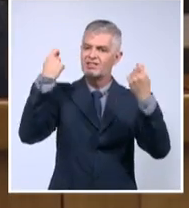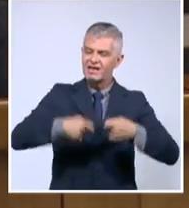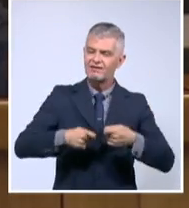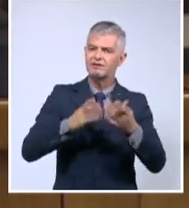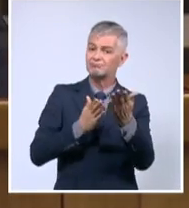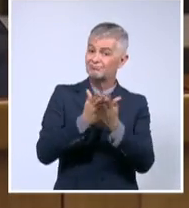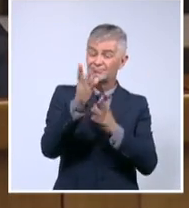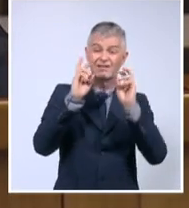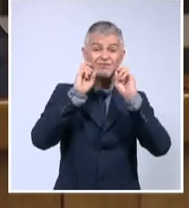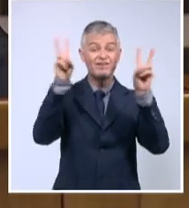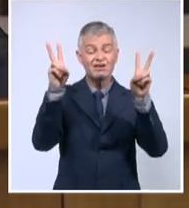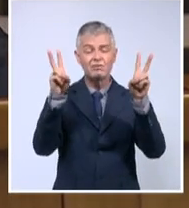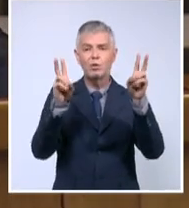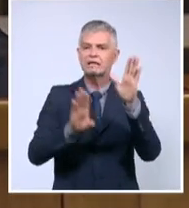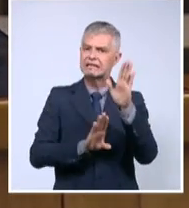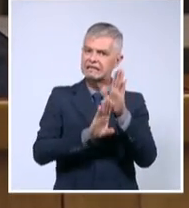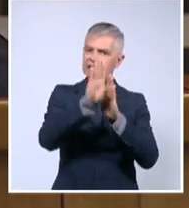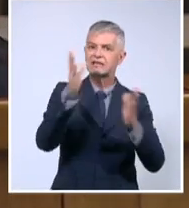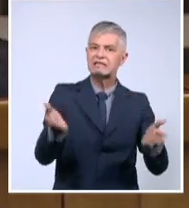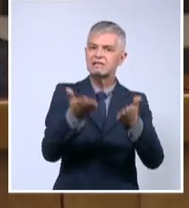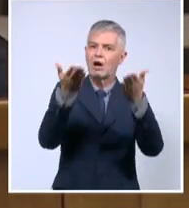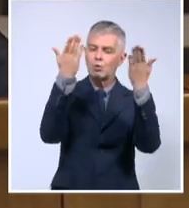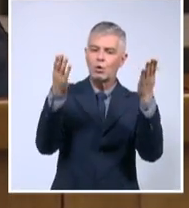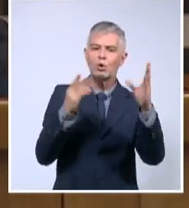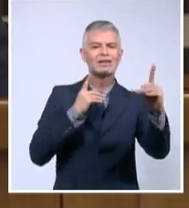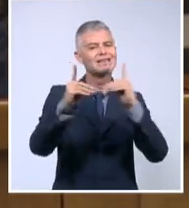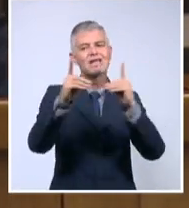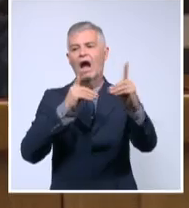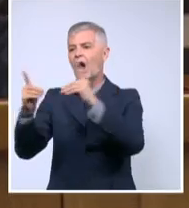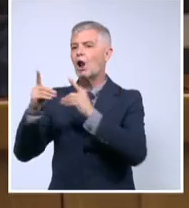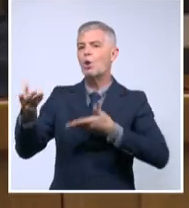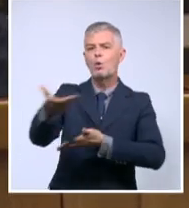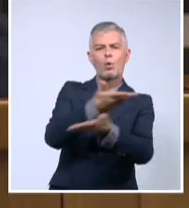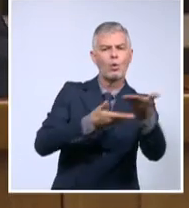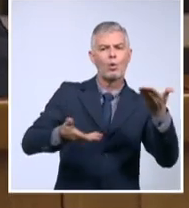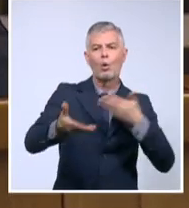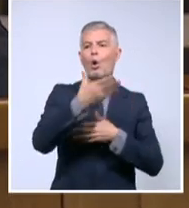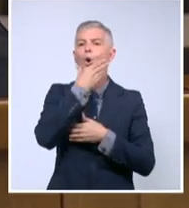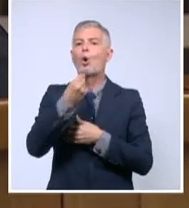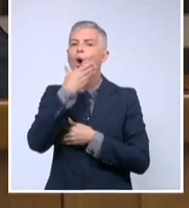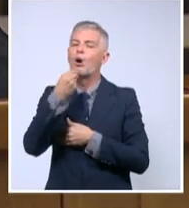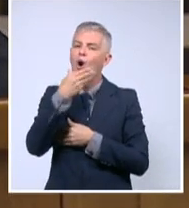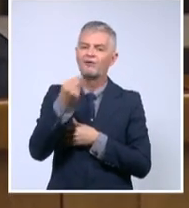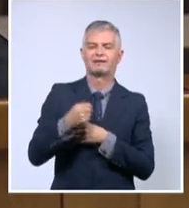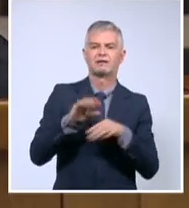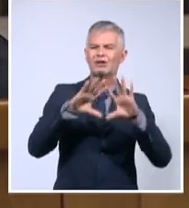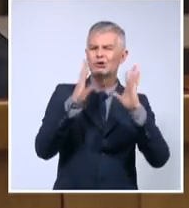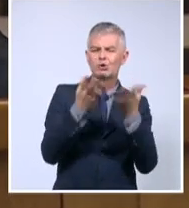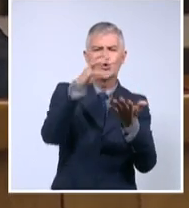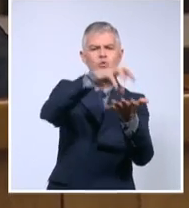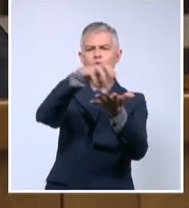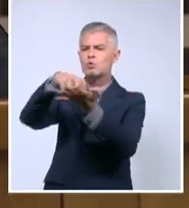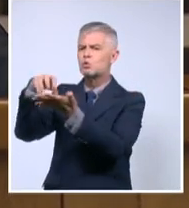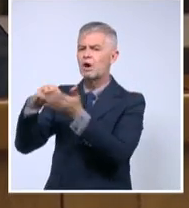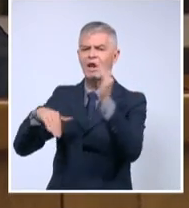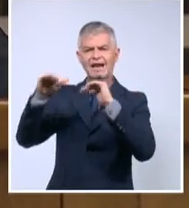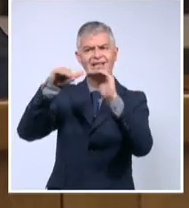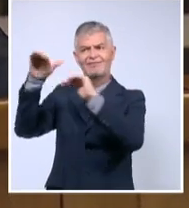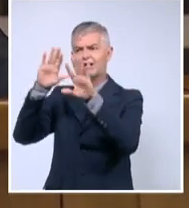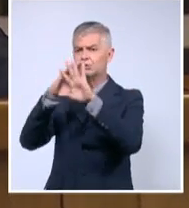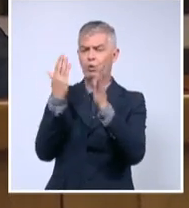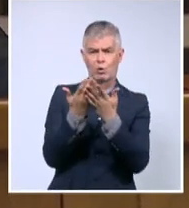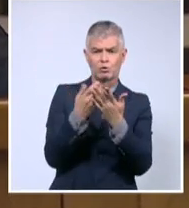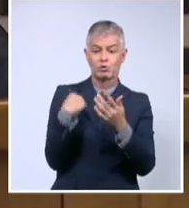desarrollo ascendente el diálogo con los jóvenes en todas las instituciones y a todos los niveles. Tenemos el deber